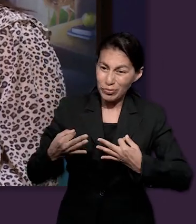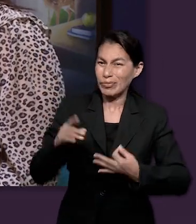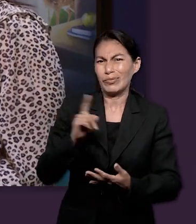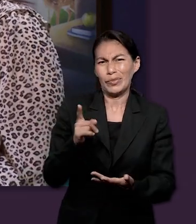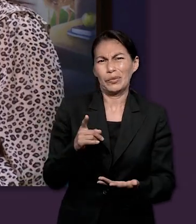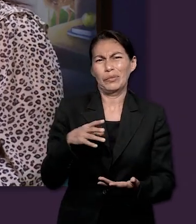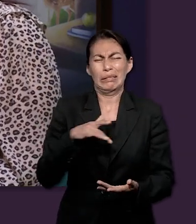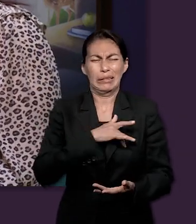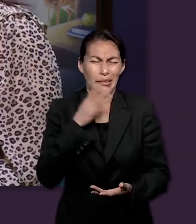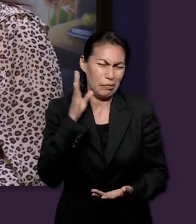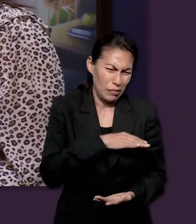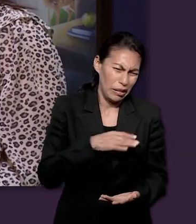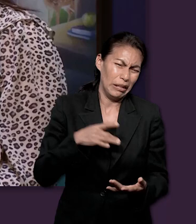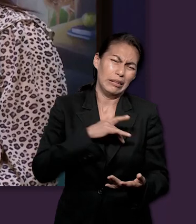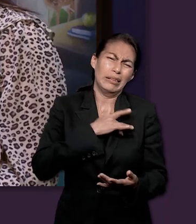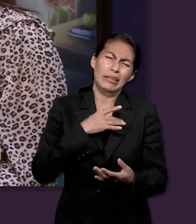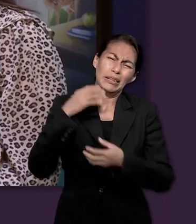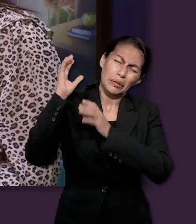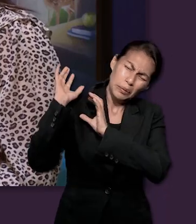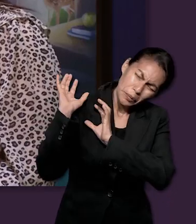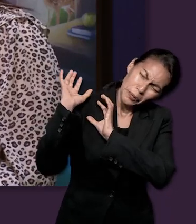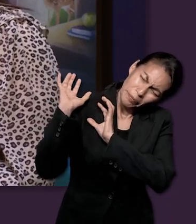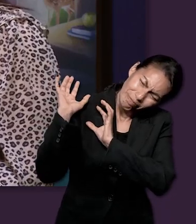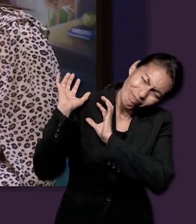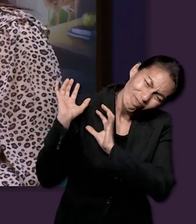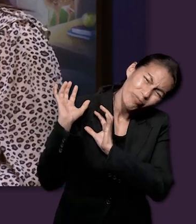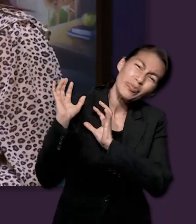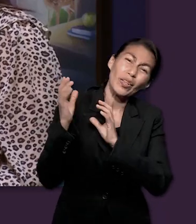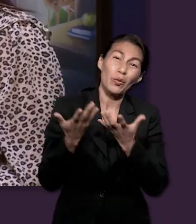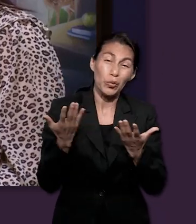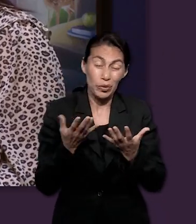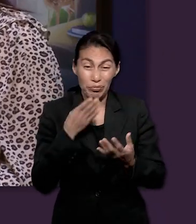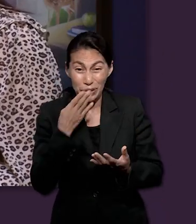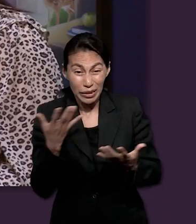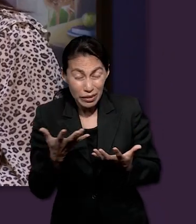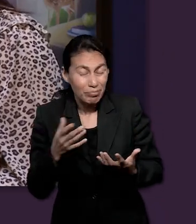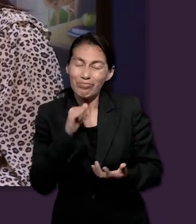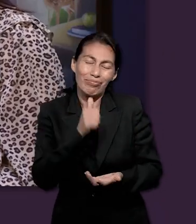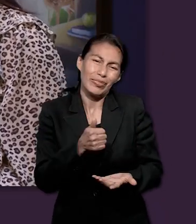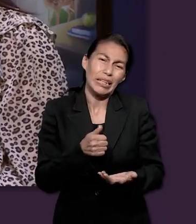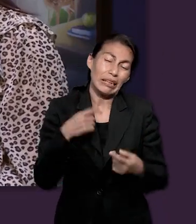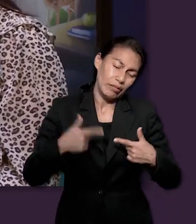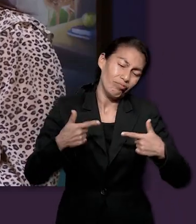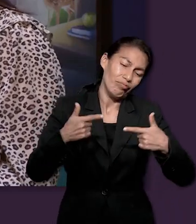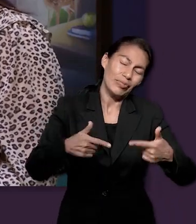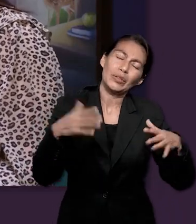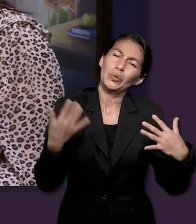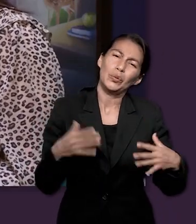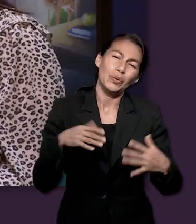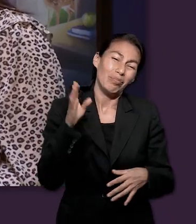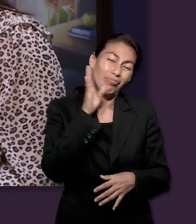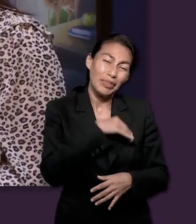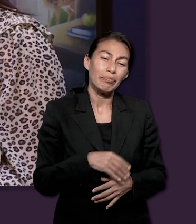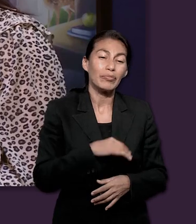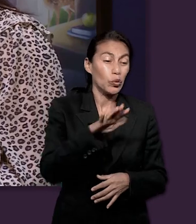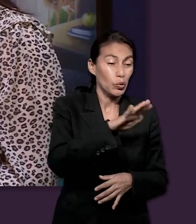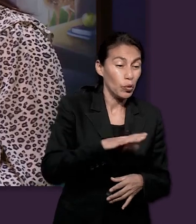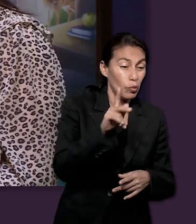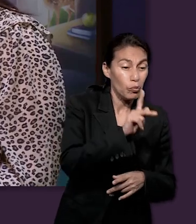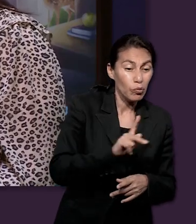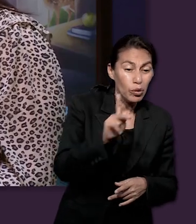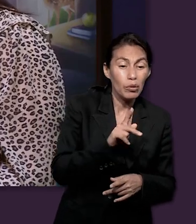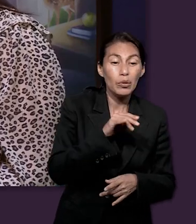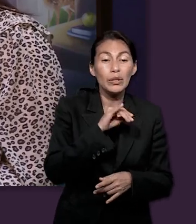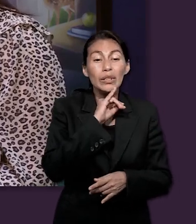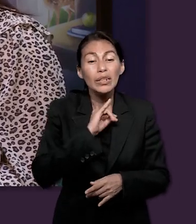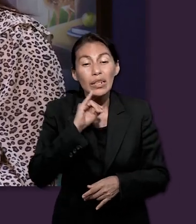sientes mal, te sientes pesado, incluso algunas veces sientes que no estás haciendo las cosas bien, y eso pues claramente tuvo muchas consecuencias negativas para Israel y su